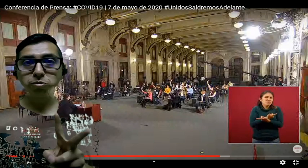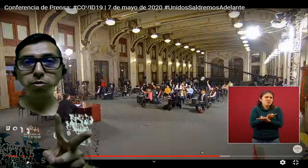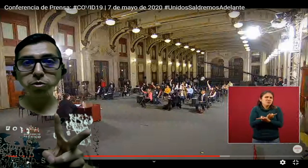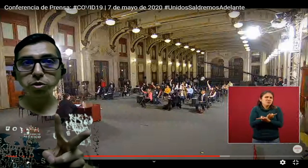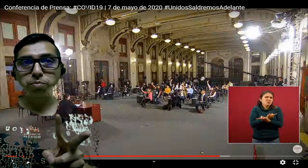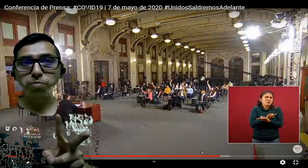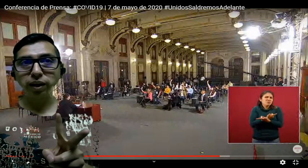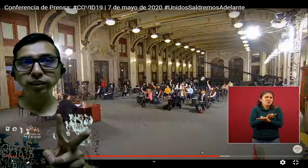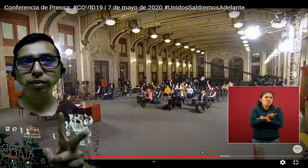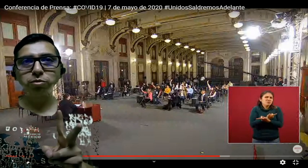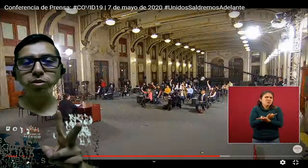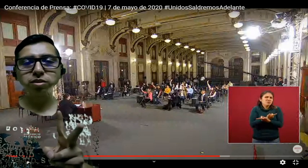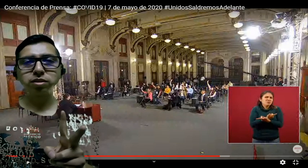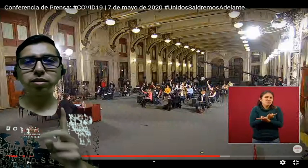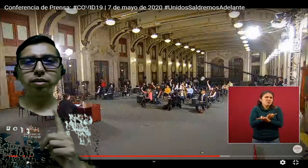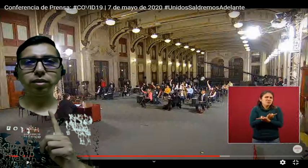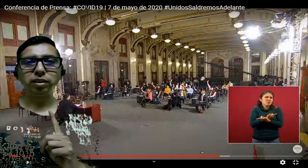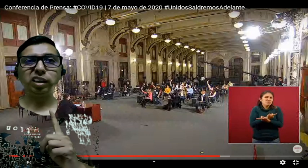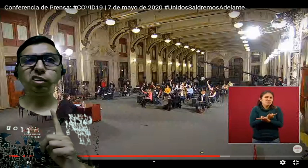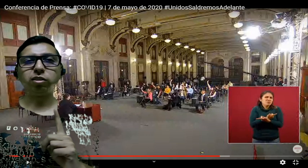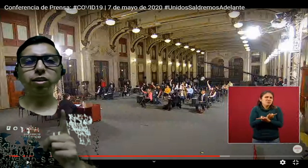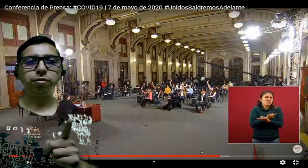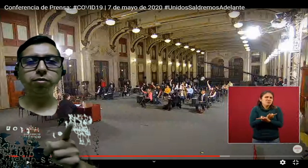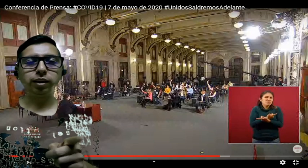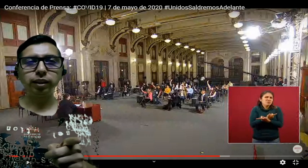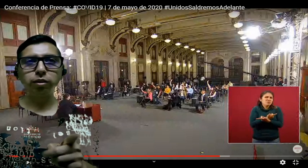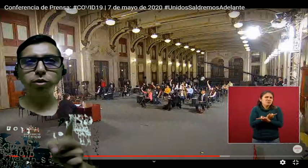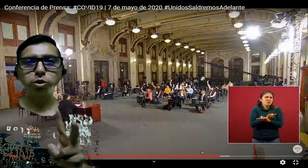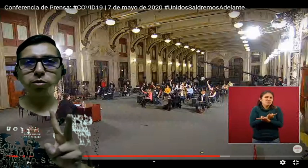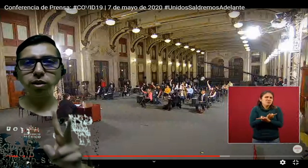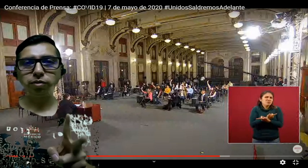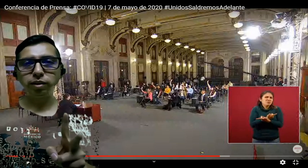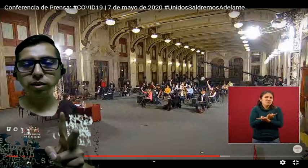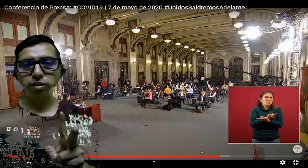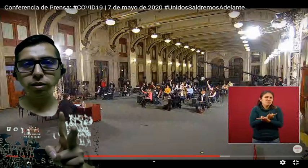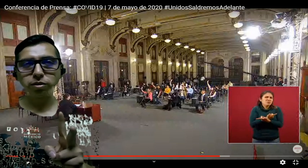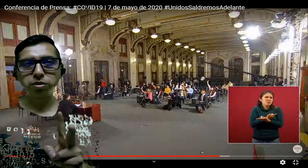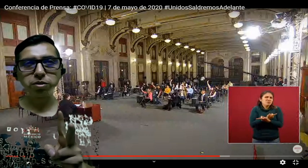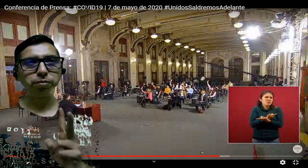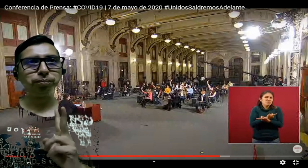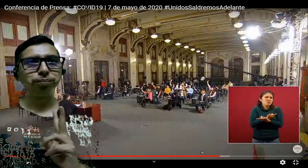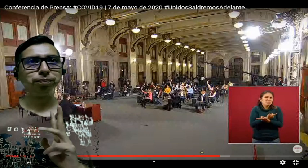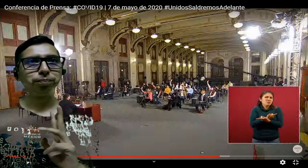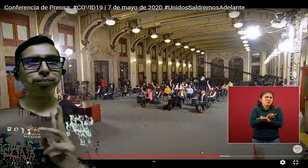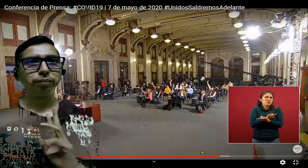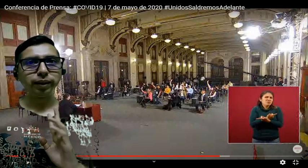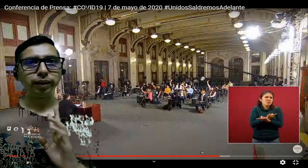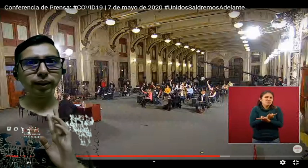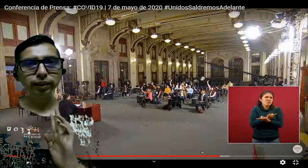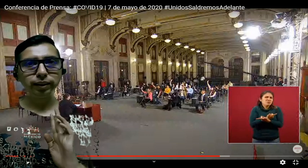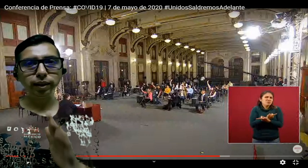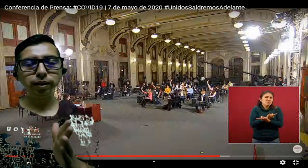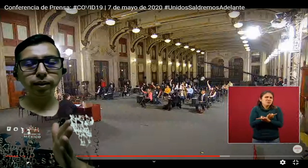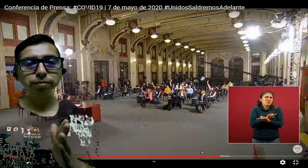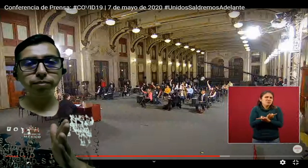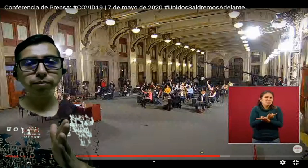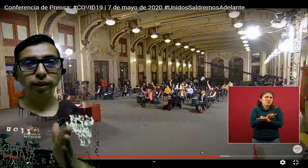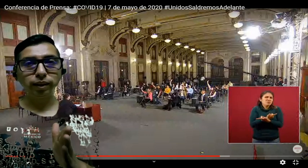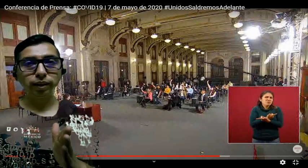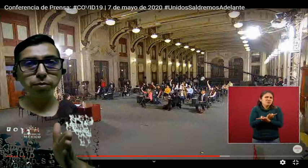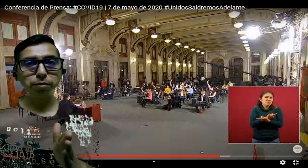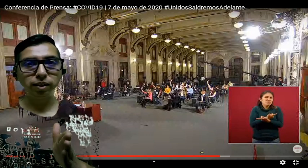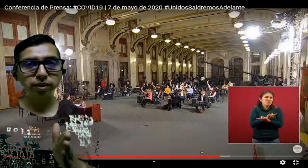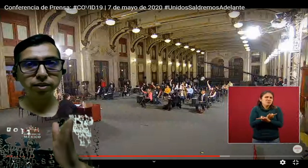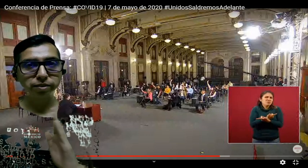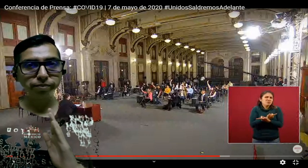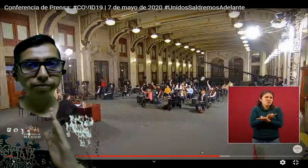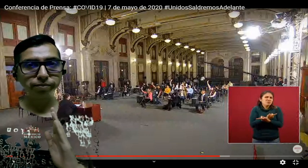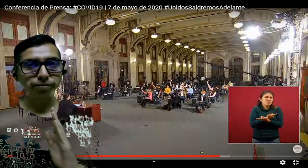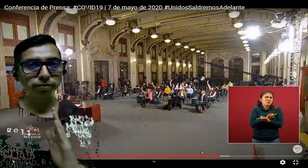Tenemos dos nuevos máximos, tanto de infectados como de fallecidos. Así